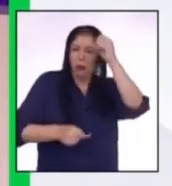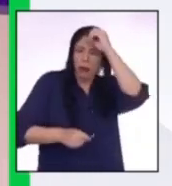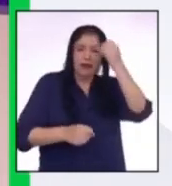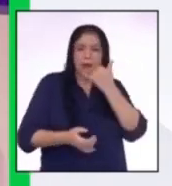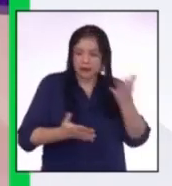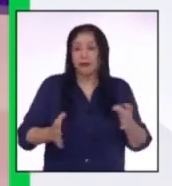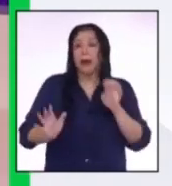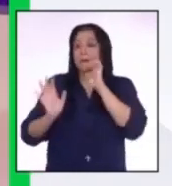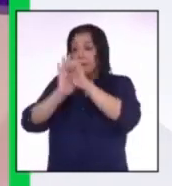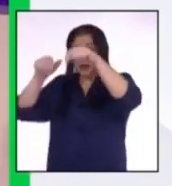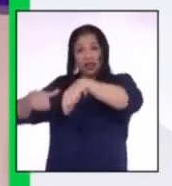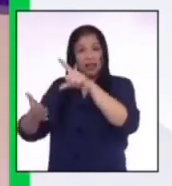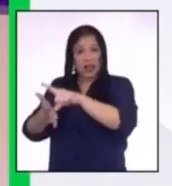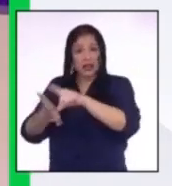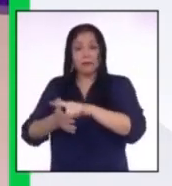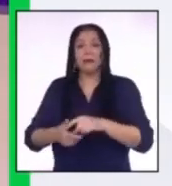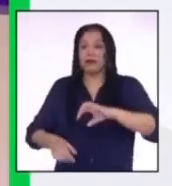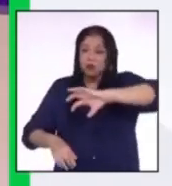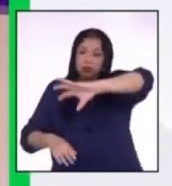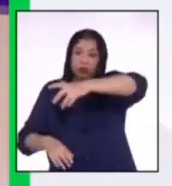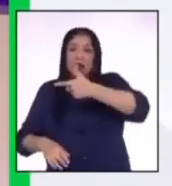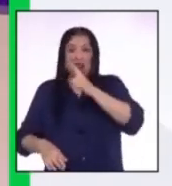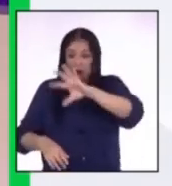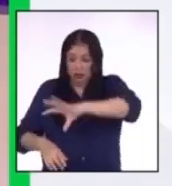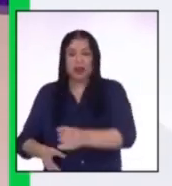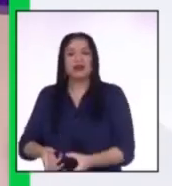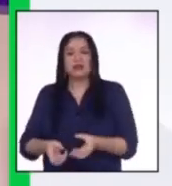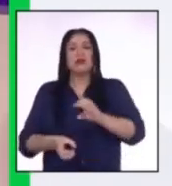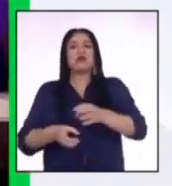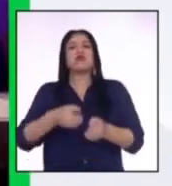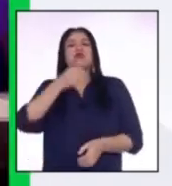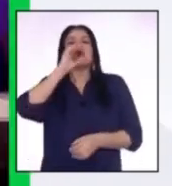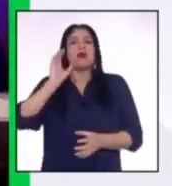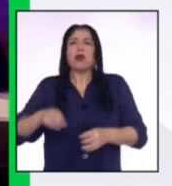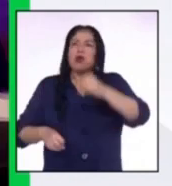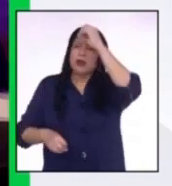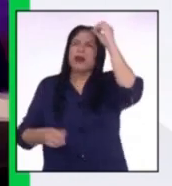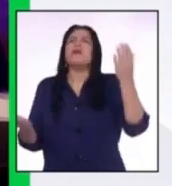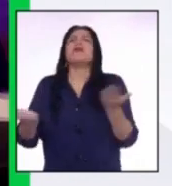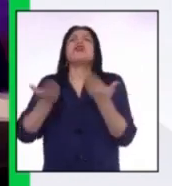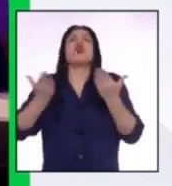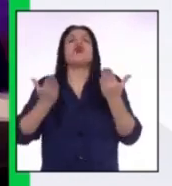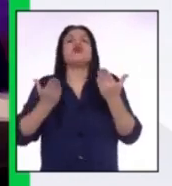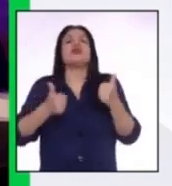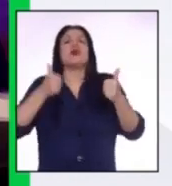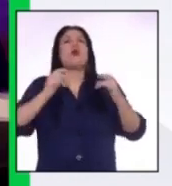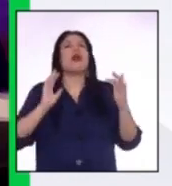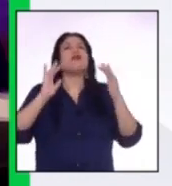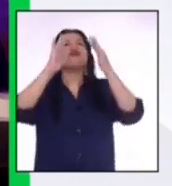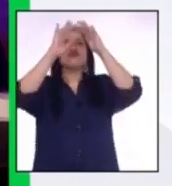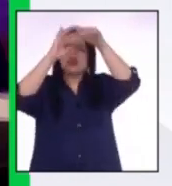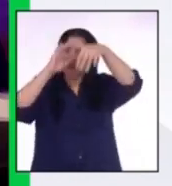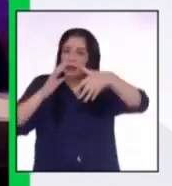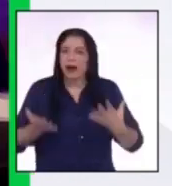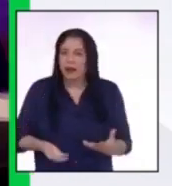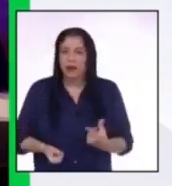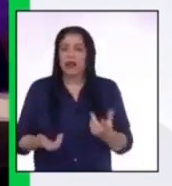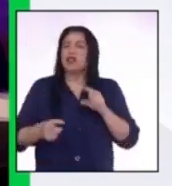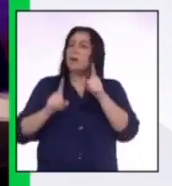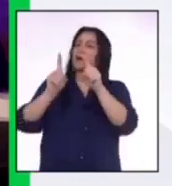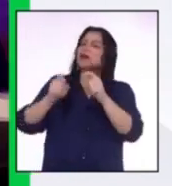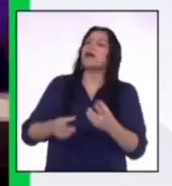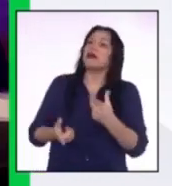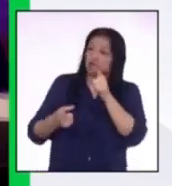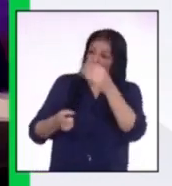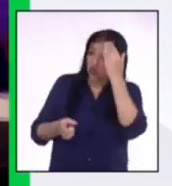qué laguna o de que nevado viene el agua que tomamos todos los días si le preguntamos a cualquier persona cuál es el nombre